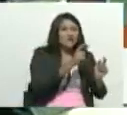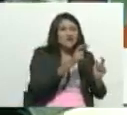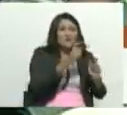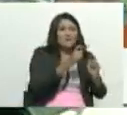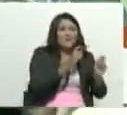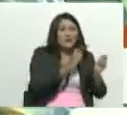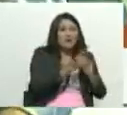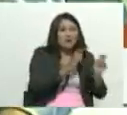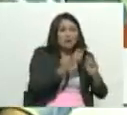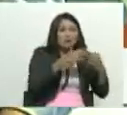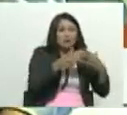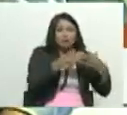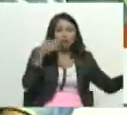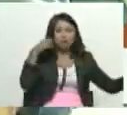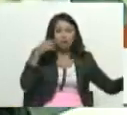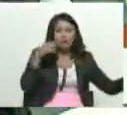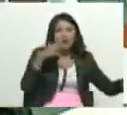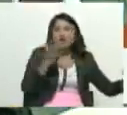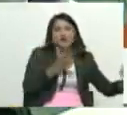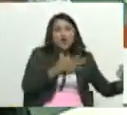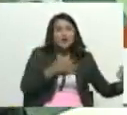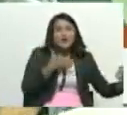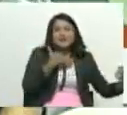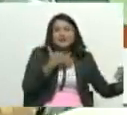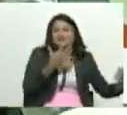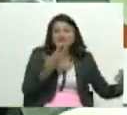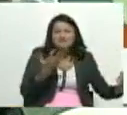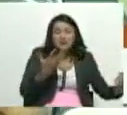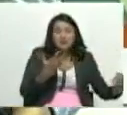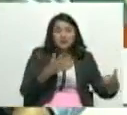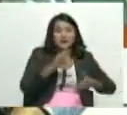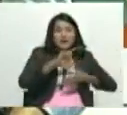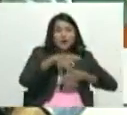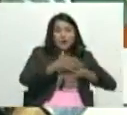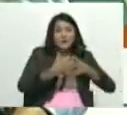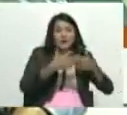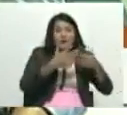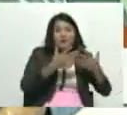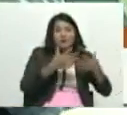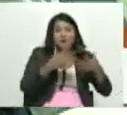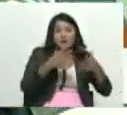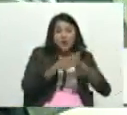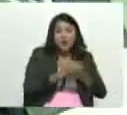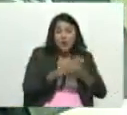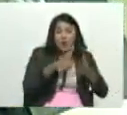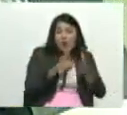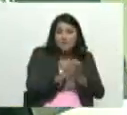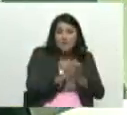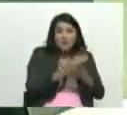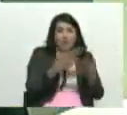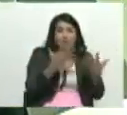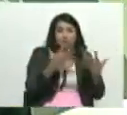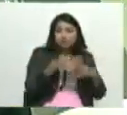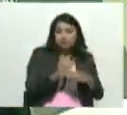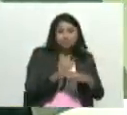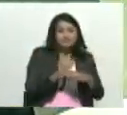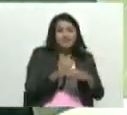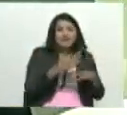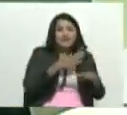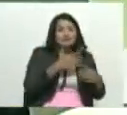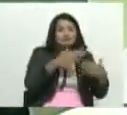nos queden juntos no se permite que las pantallas tengo el toque de la sensibilidad